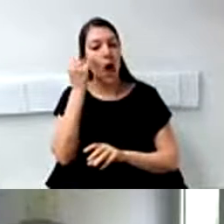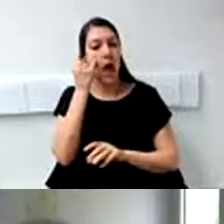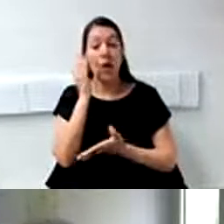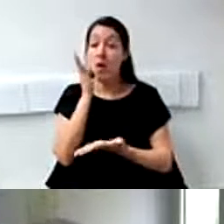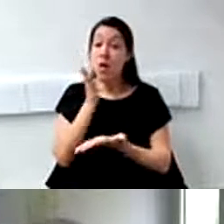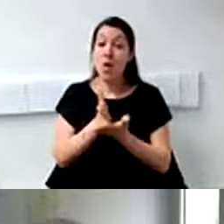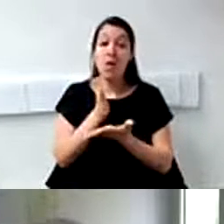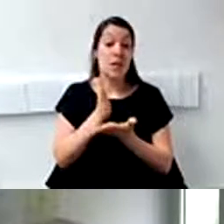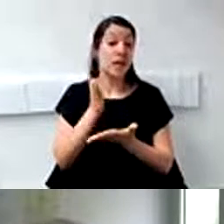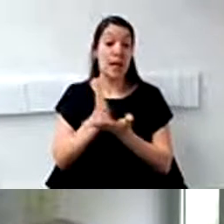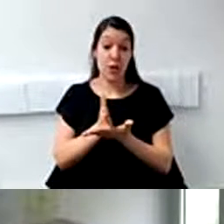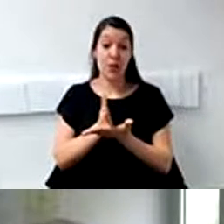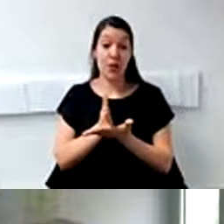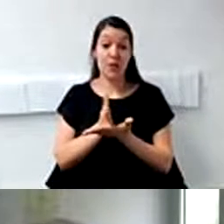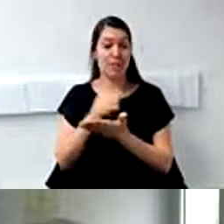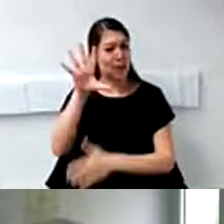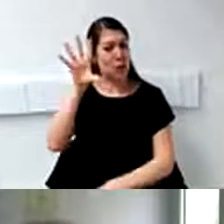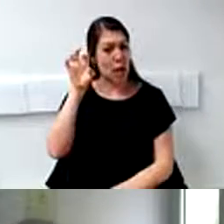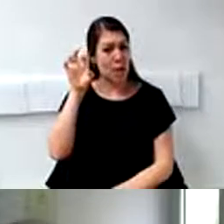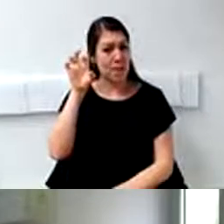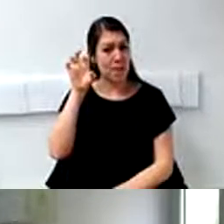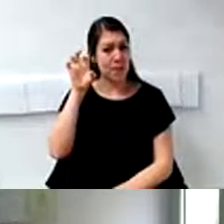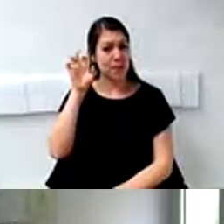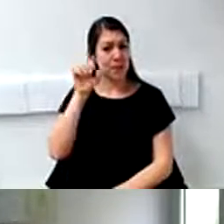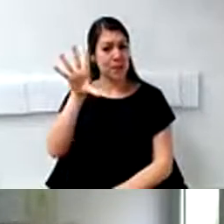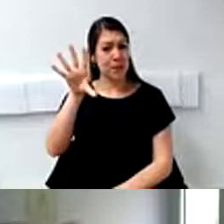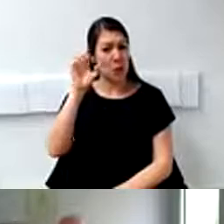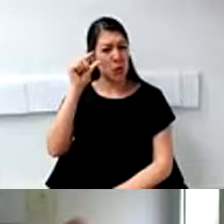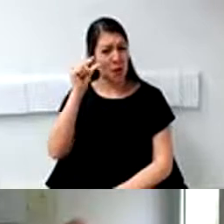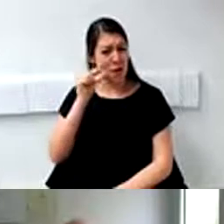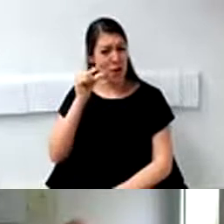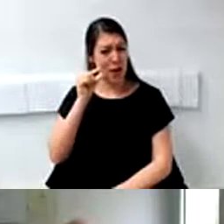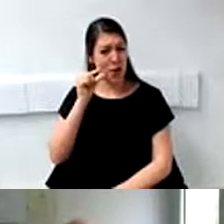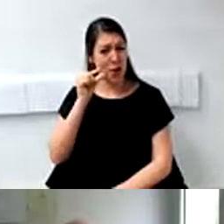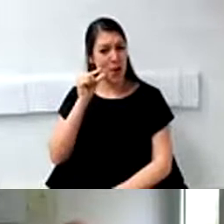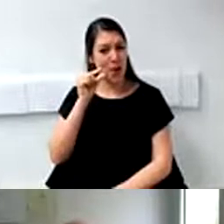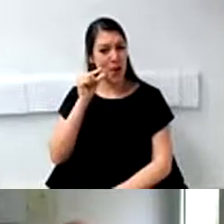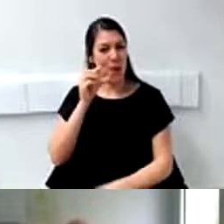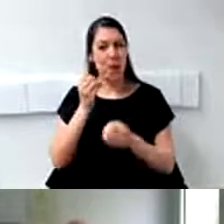derechos de las personas. ¿Se escucha? Se escucha abajo. Ok.